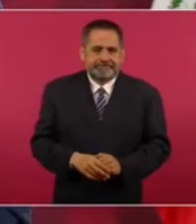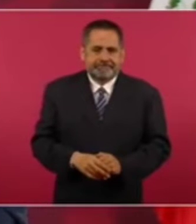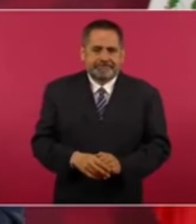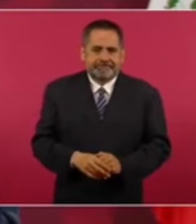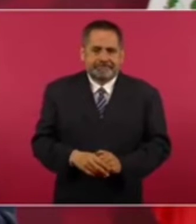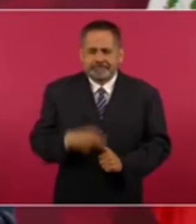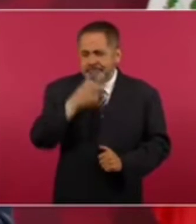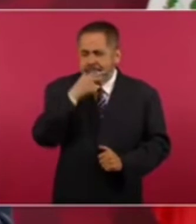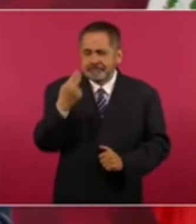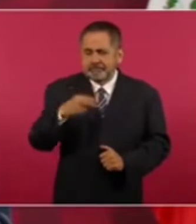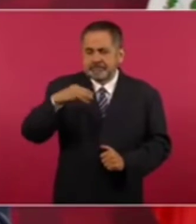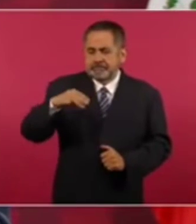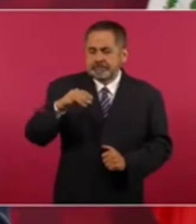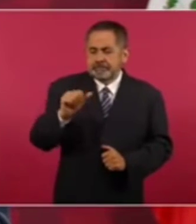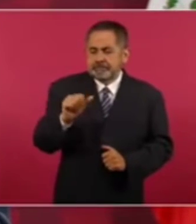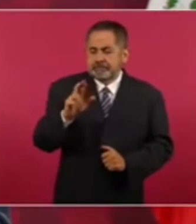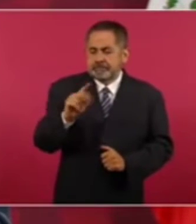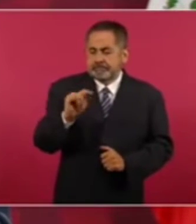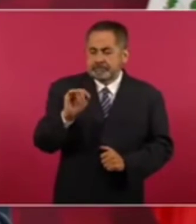Martín Moreno,